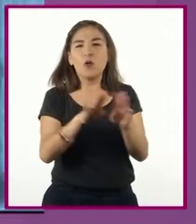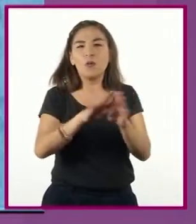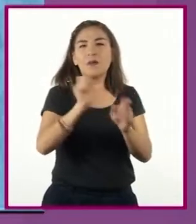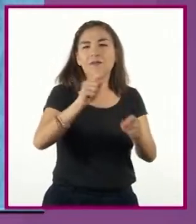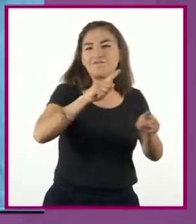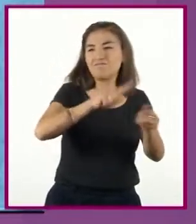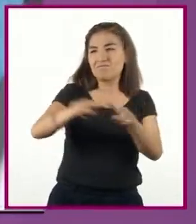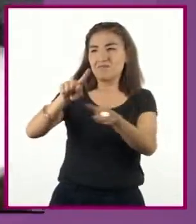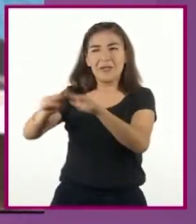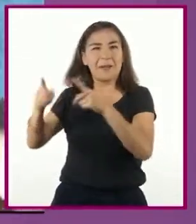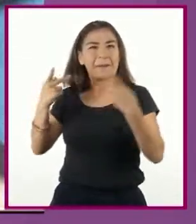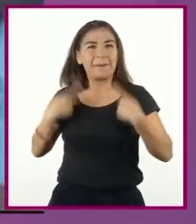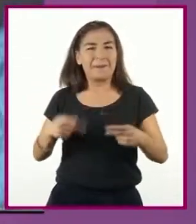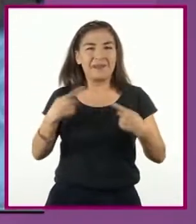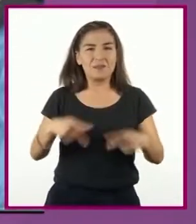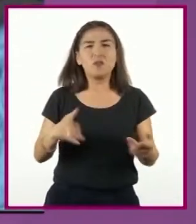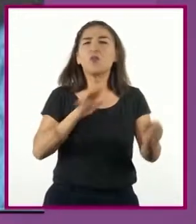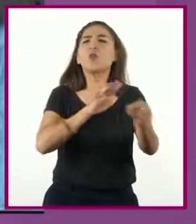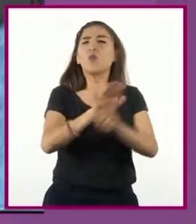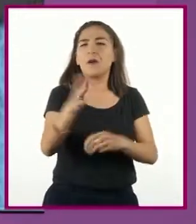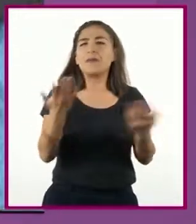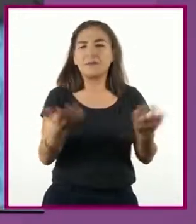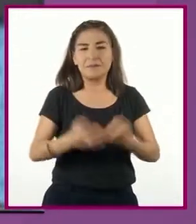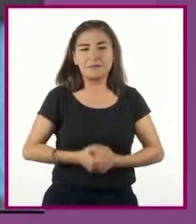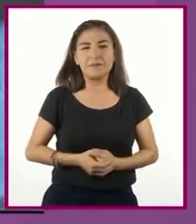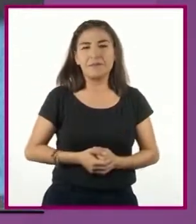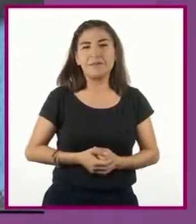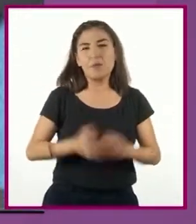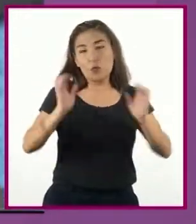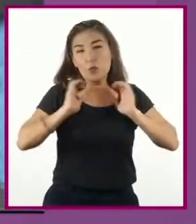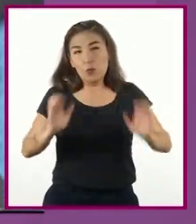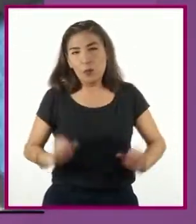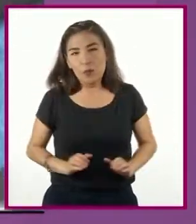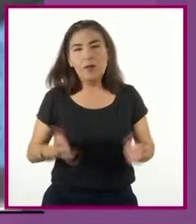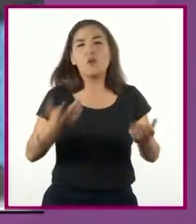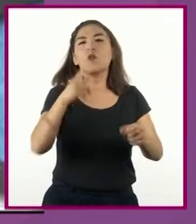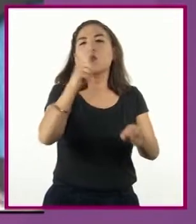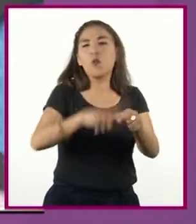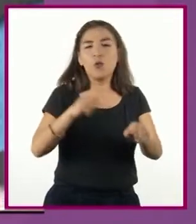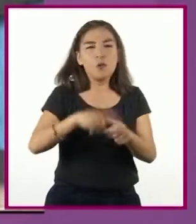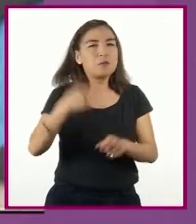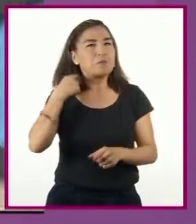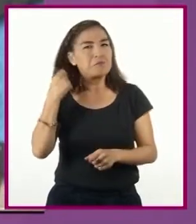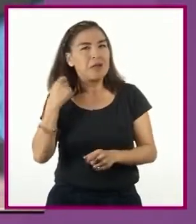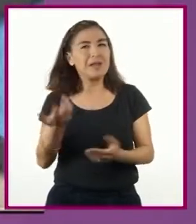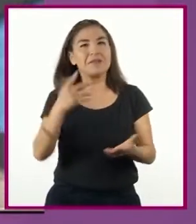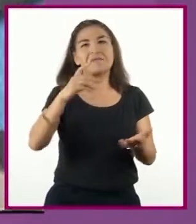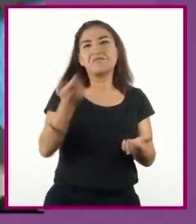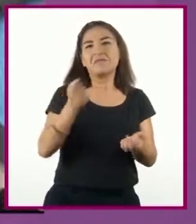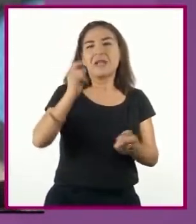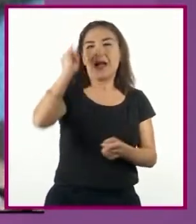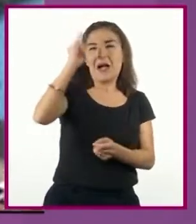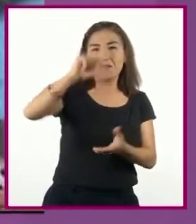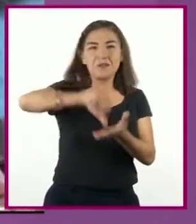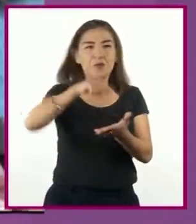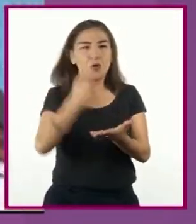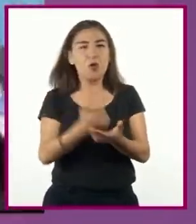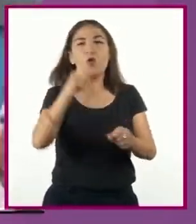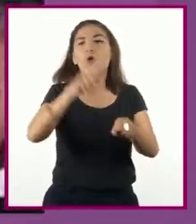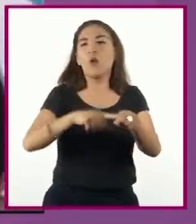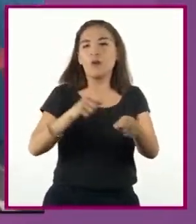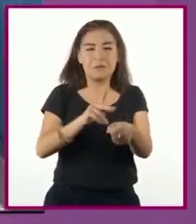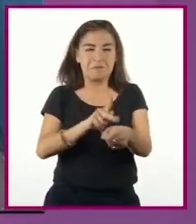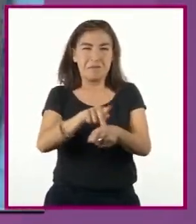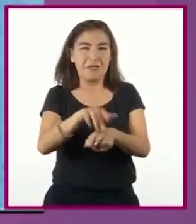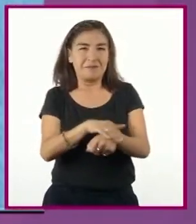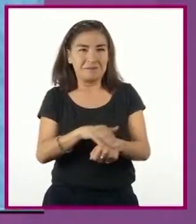demás. ¿Y cuáles son esos rasgos? Pueden ser físicos, como el color de tu pelo, tu estatura o el color de tu piel.